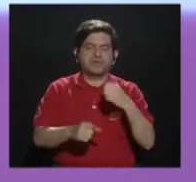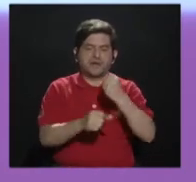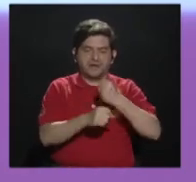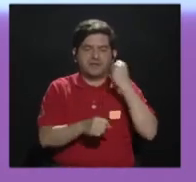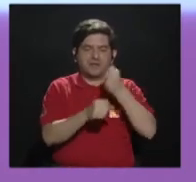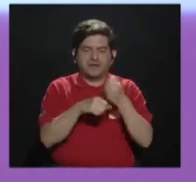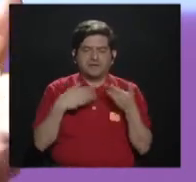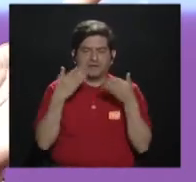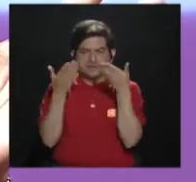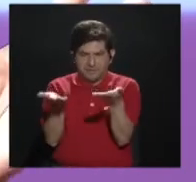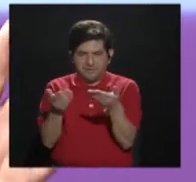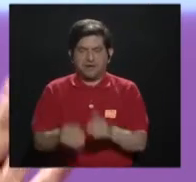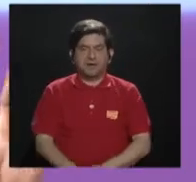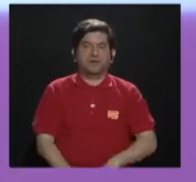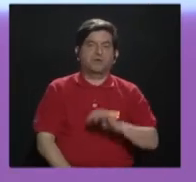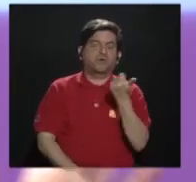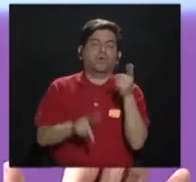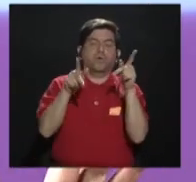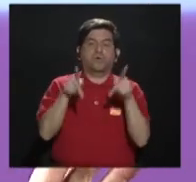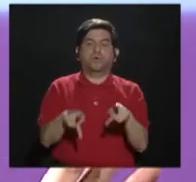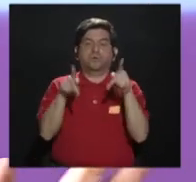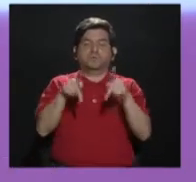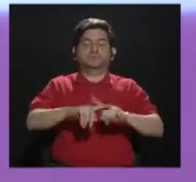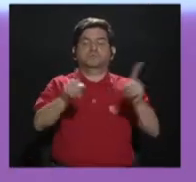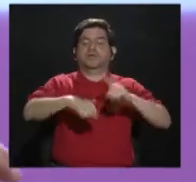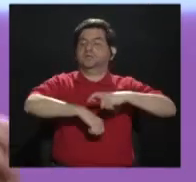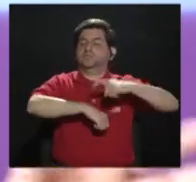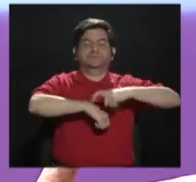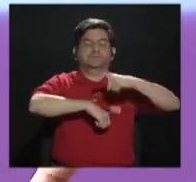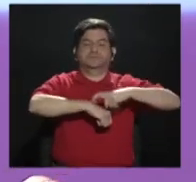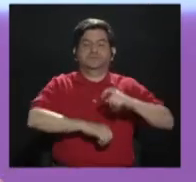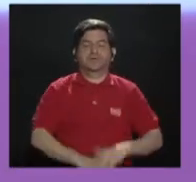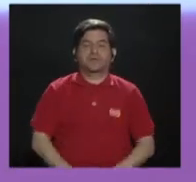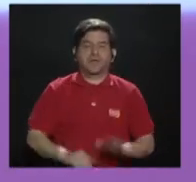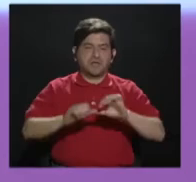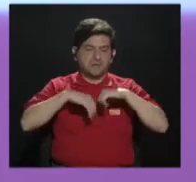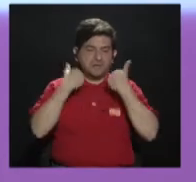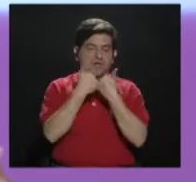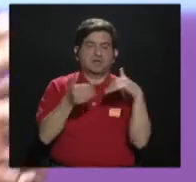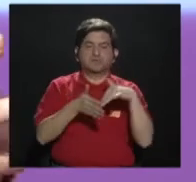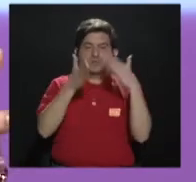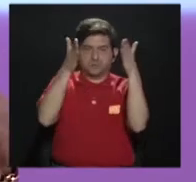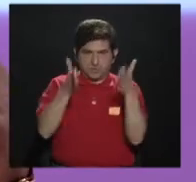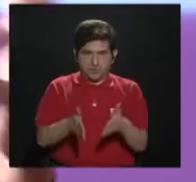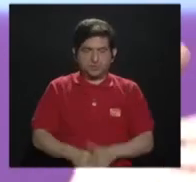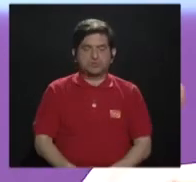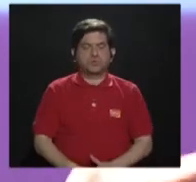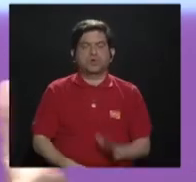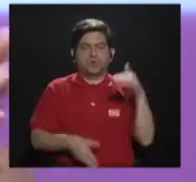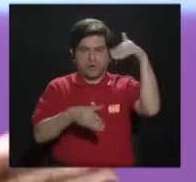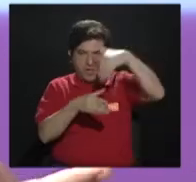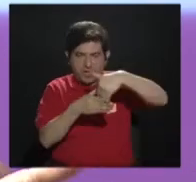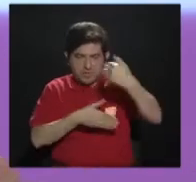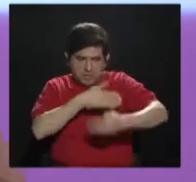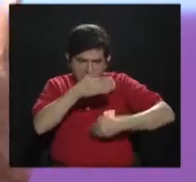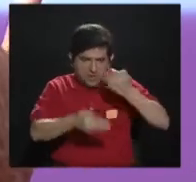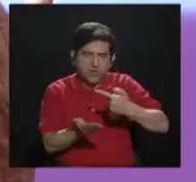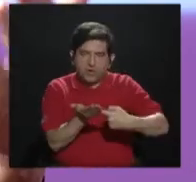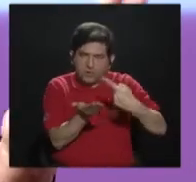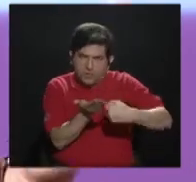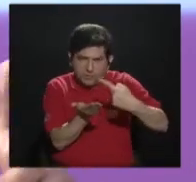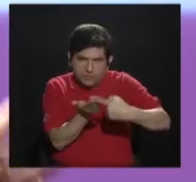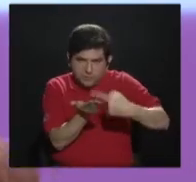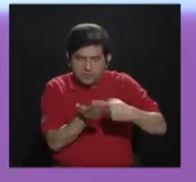trabajo, y otra gente en diferentes momentos, por ejemplo, asociaciones de estudiantes que se han involucrado en procesos de